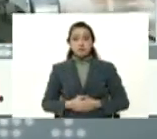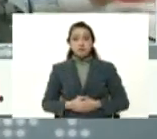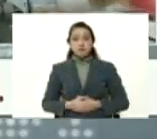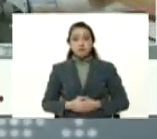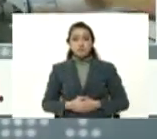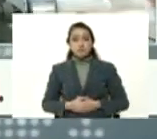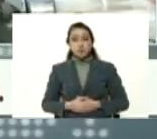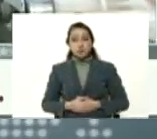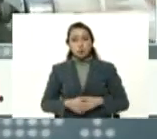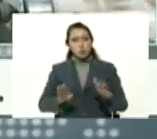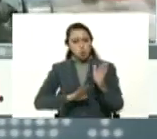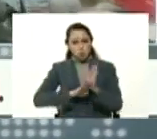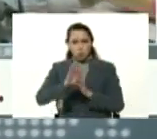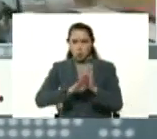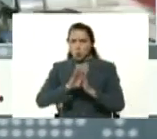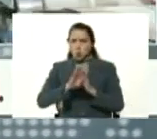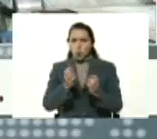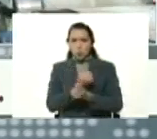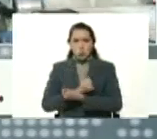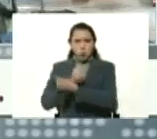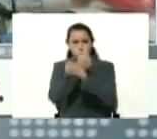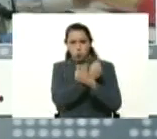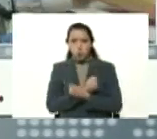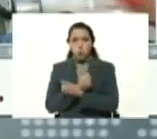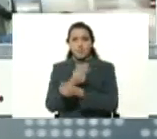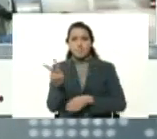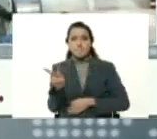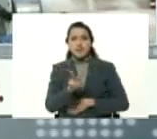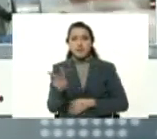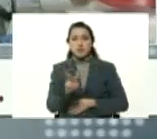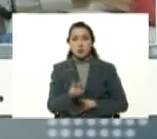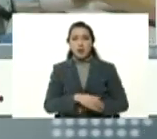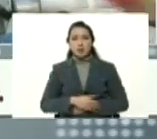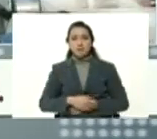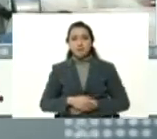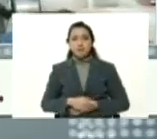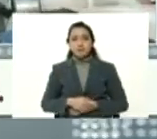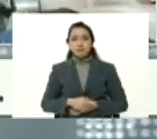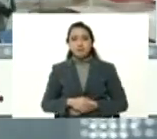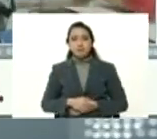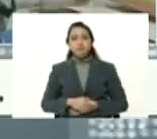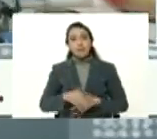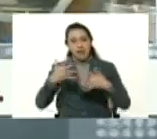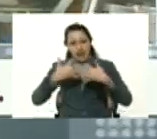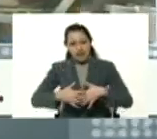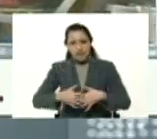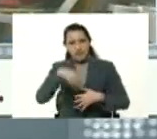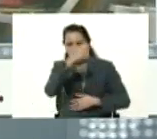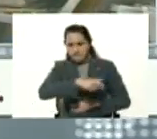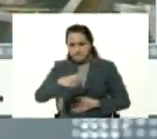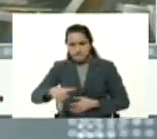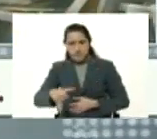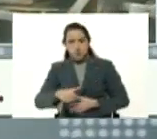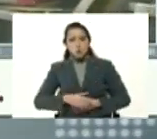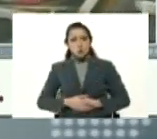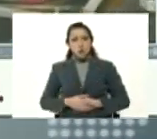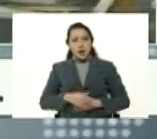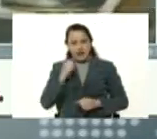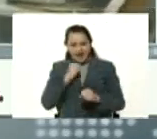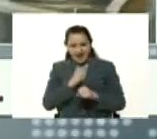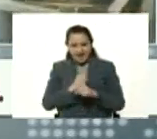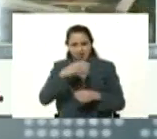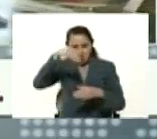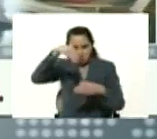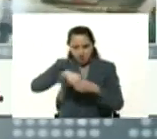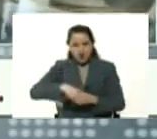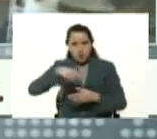ha acrecentado su amor por Venezuela. Ese empresario, esa empresaria que está en